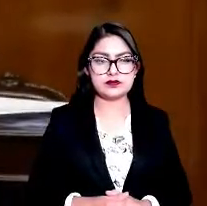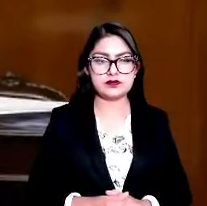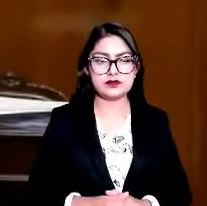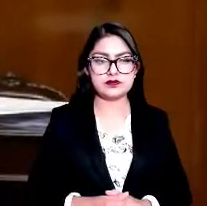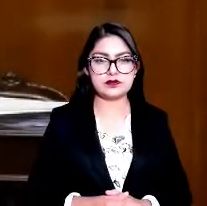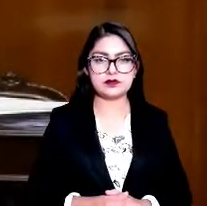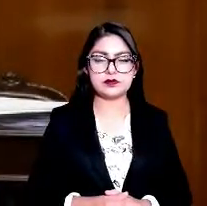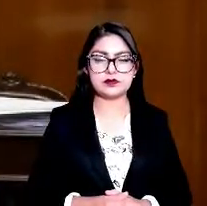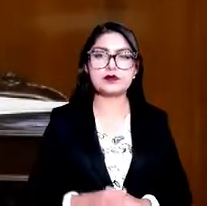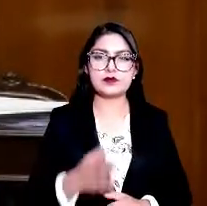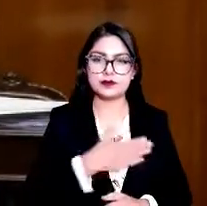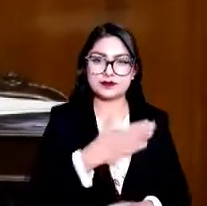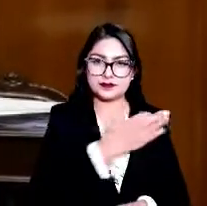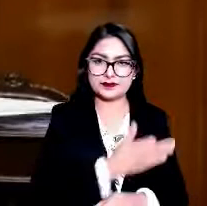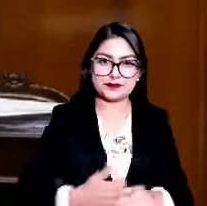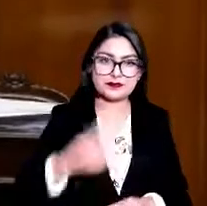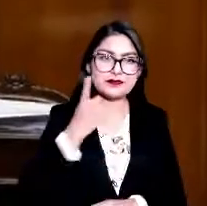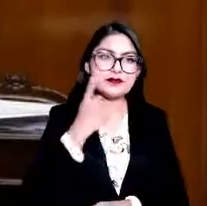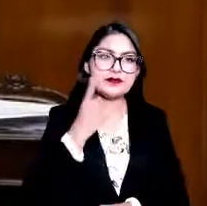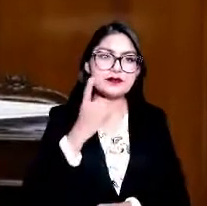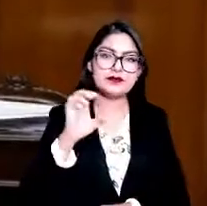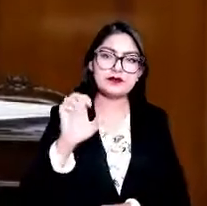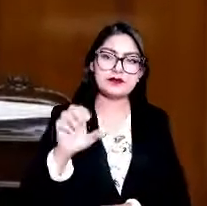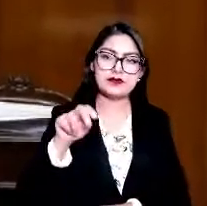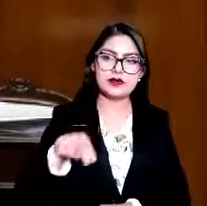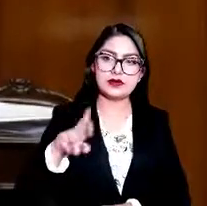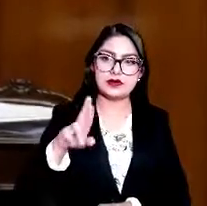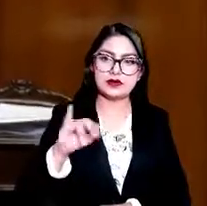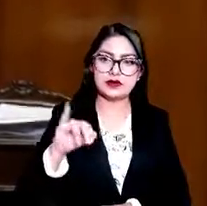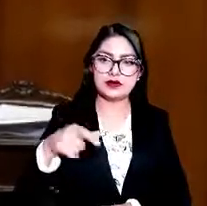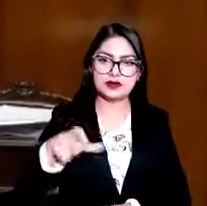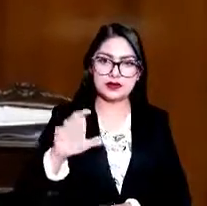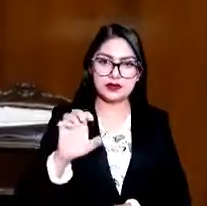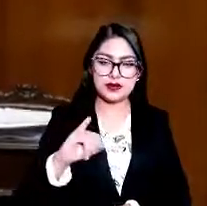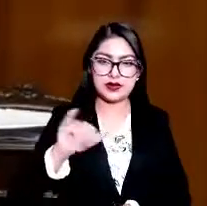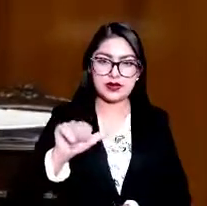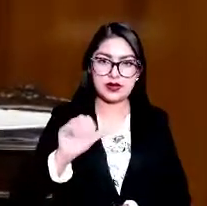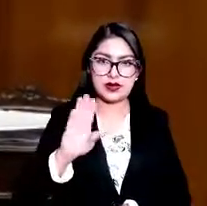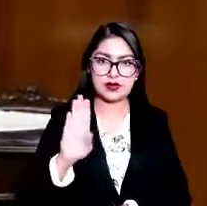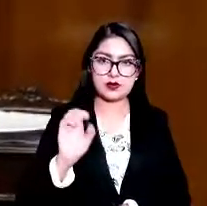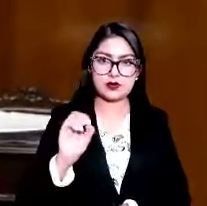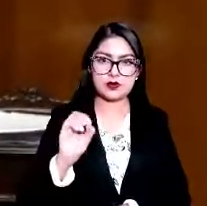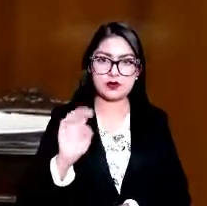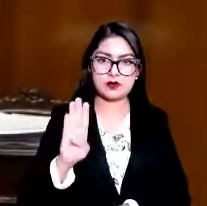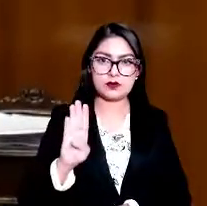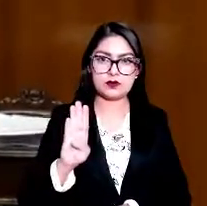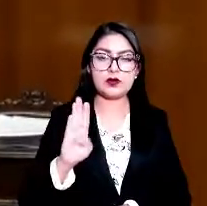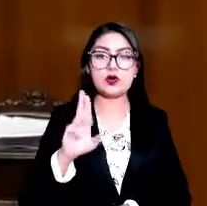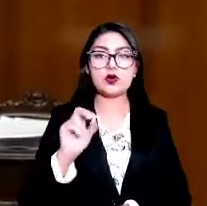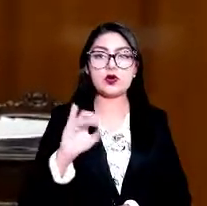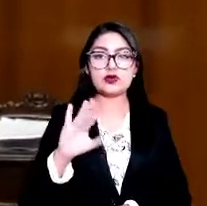Buenas tardes, diputado Enrique Jacob Rocha, presidente de la mesa directiva.